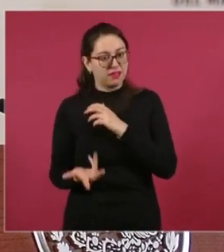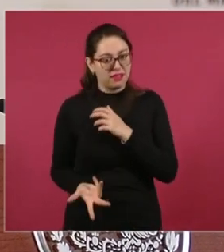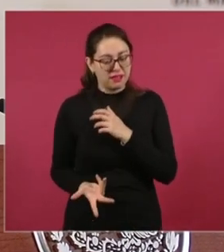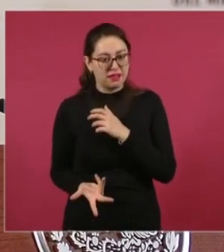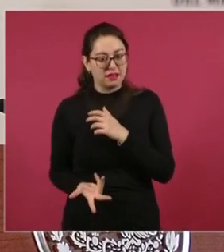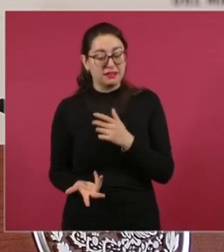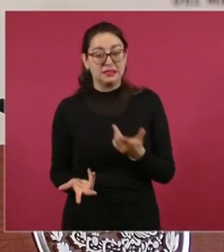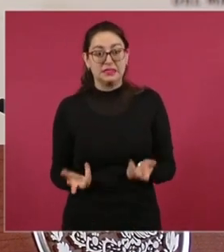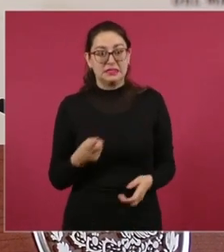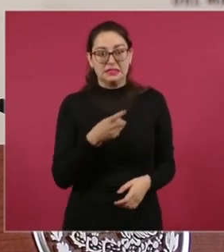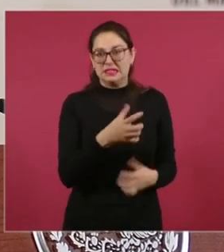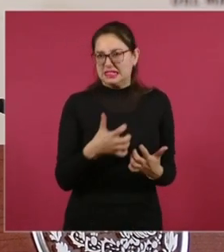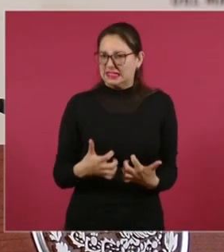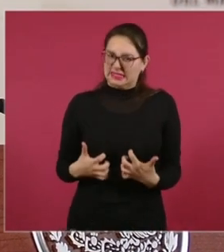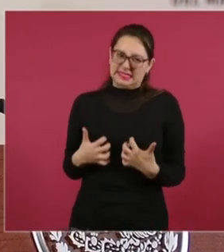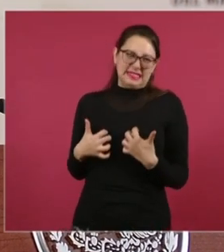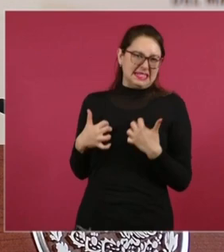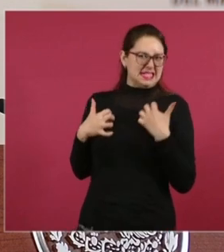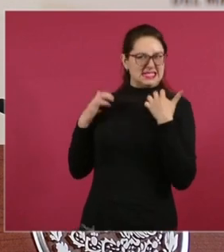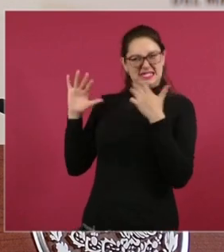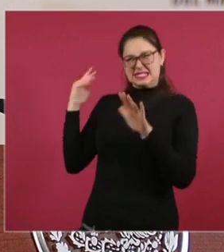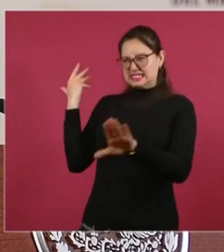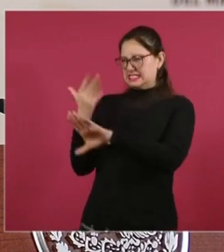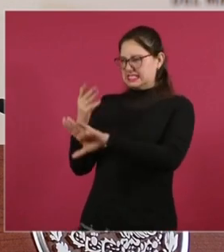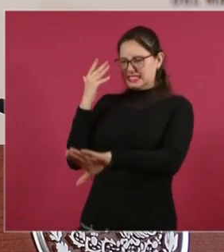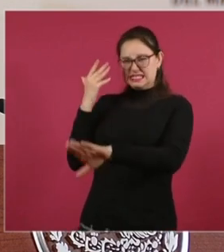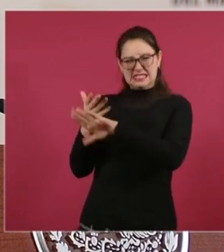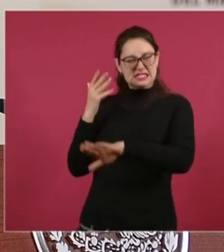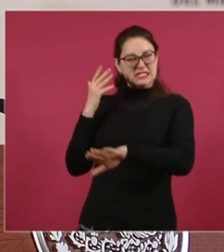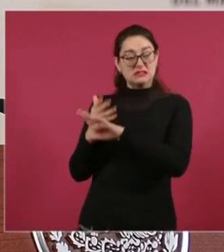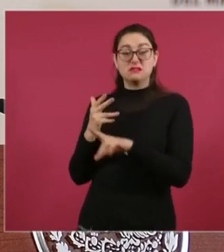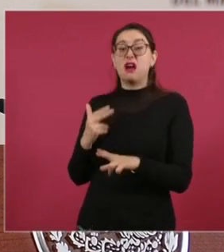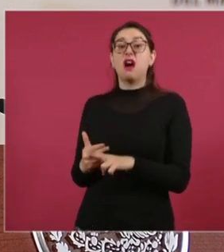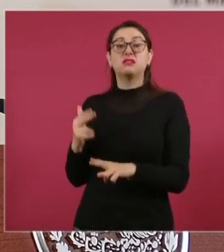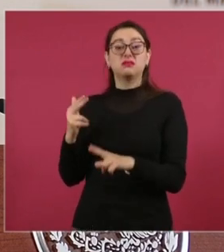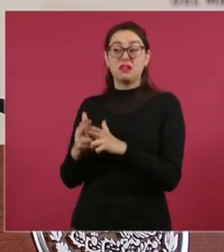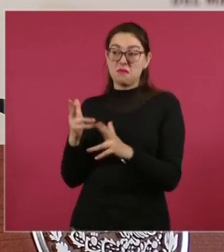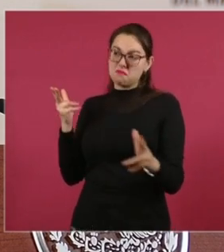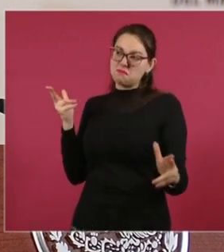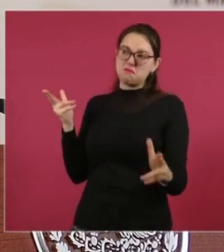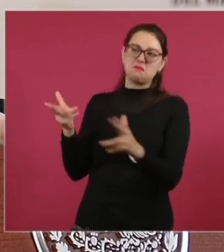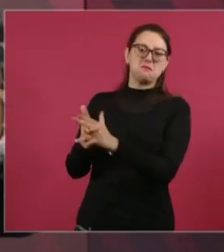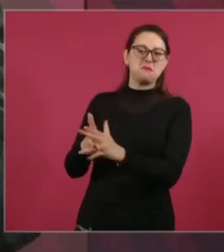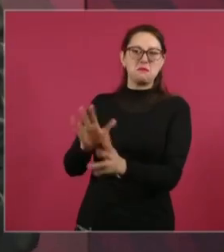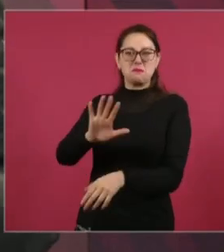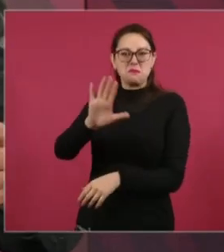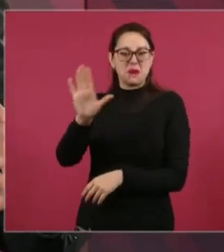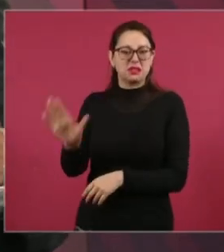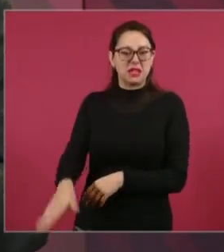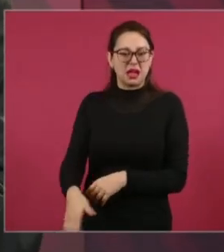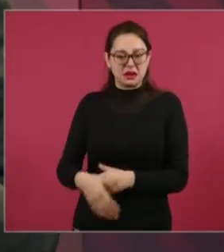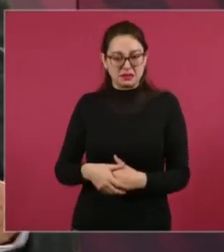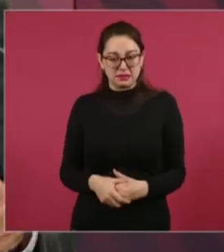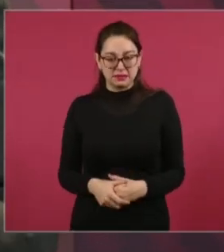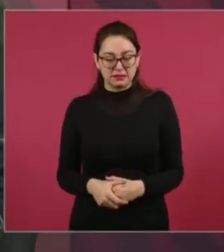crueles. En la historia, porque lo torturaron,